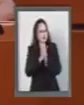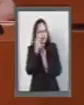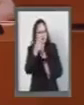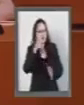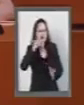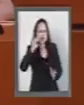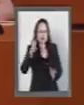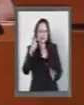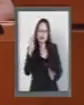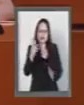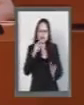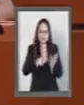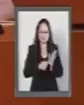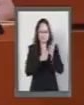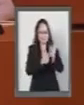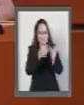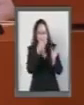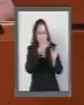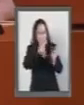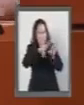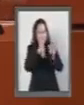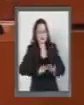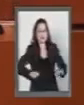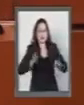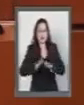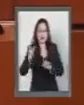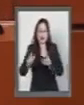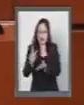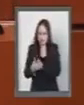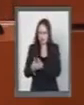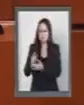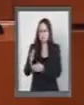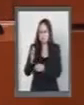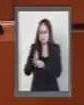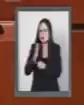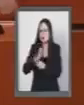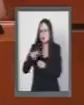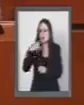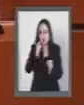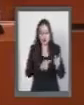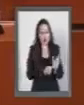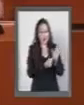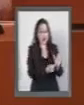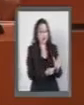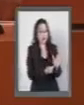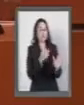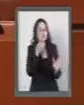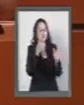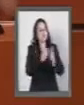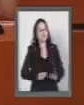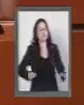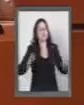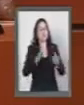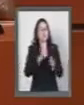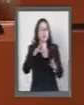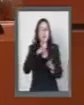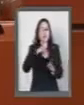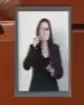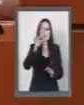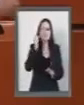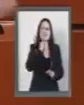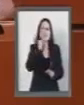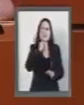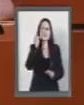el ejemplo es más fuerte que la ley, y el vehemente senador que se envolvía en la bandera de las